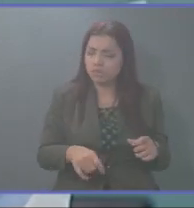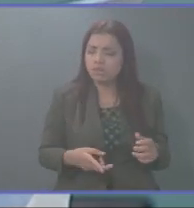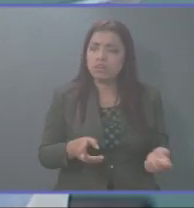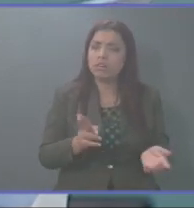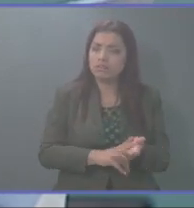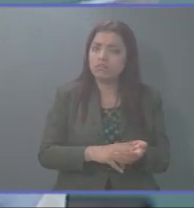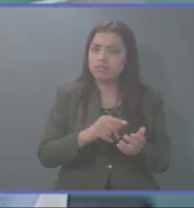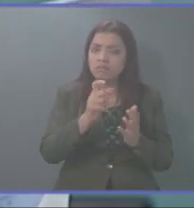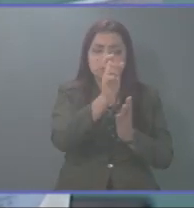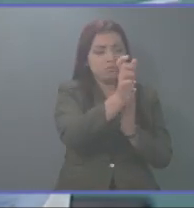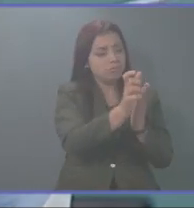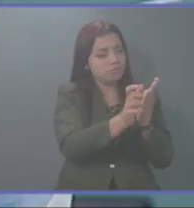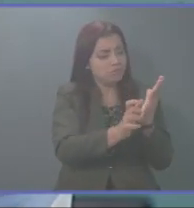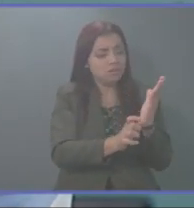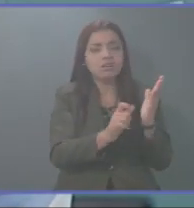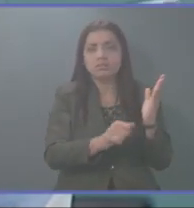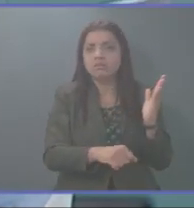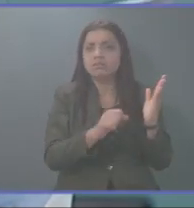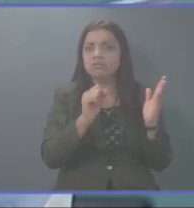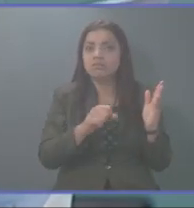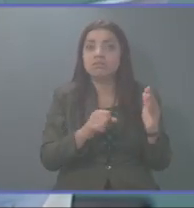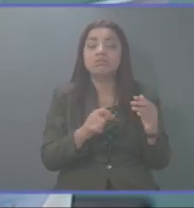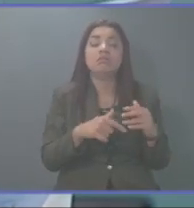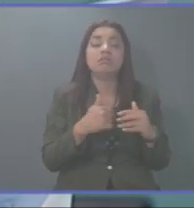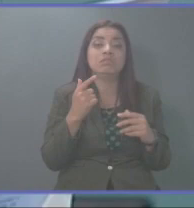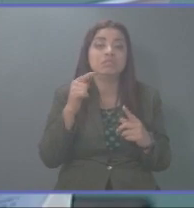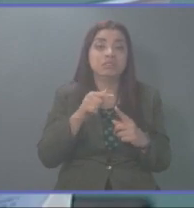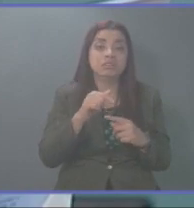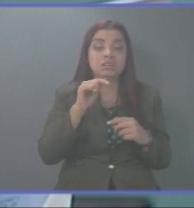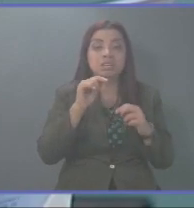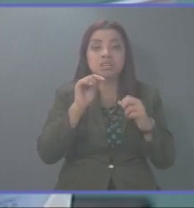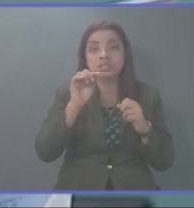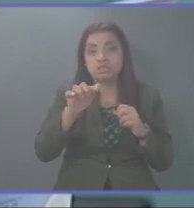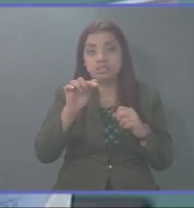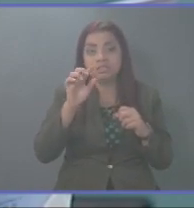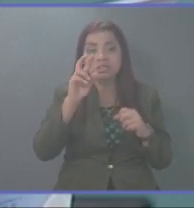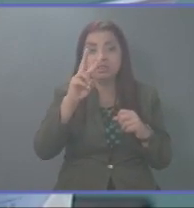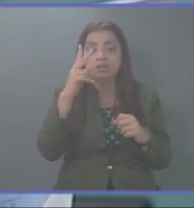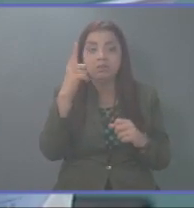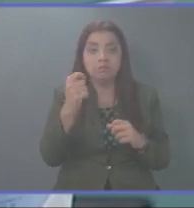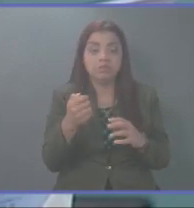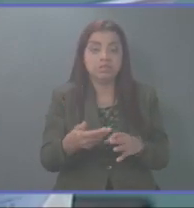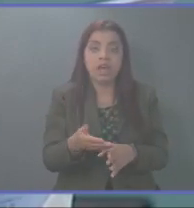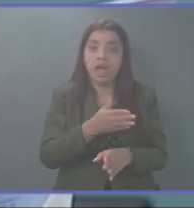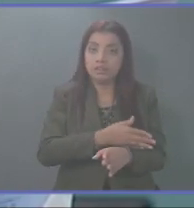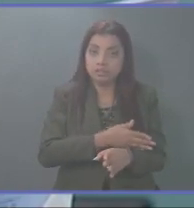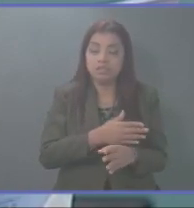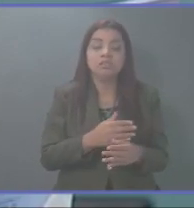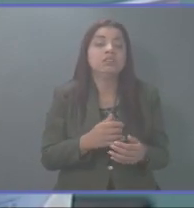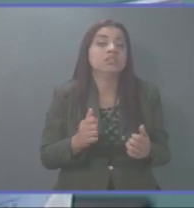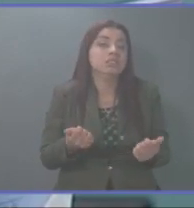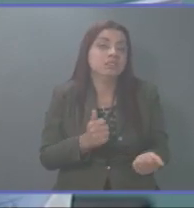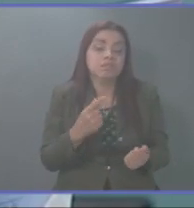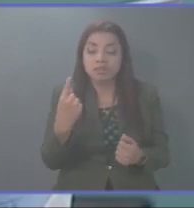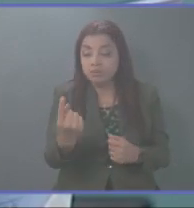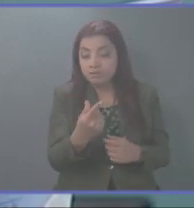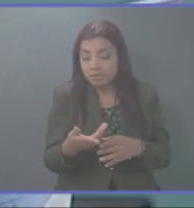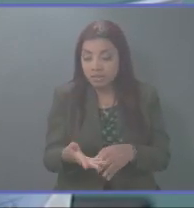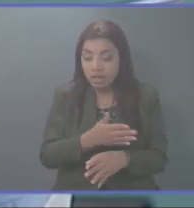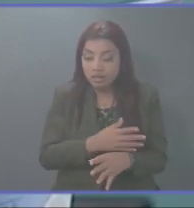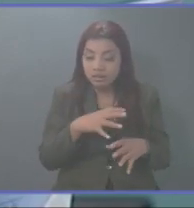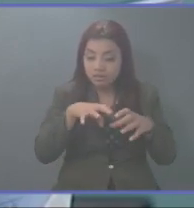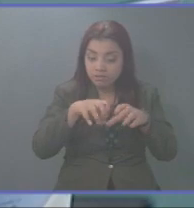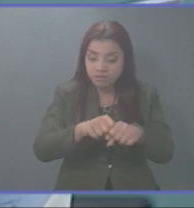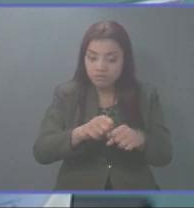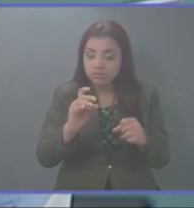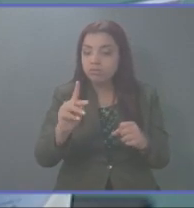padrón electoral de residentes en el exterior hasta 60 días antes de la elección. Siempre que tales personas hayan solicitado su